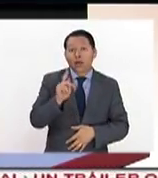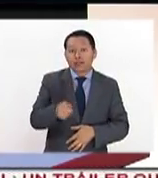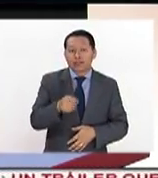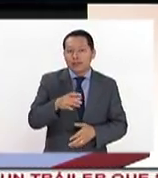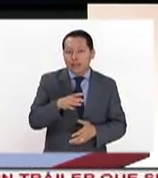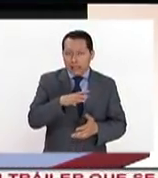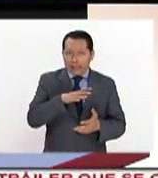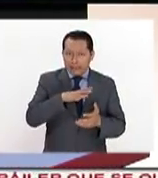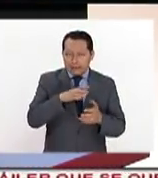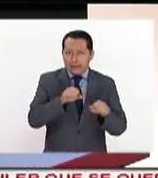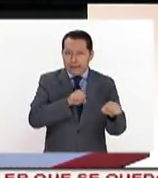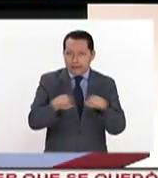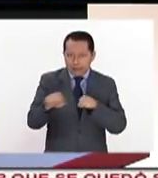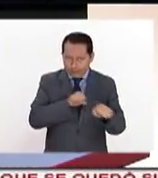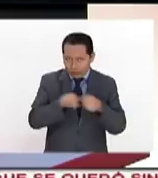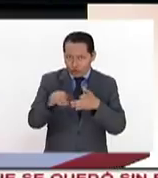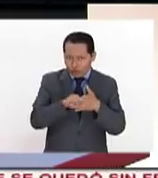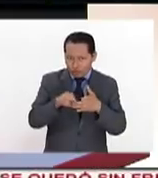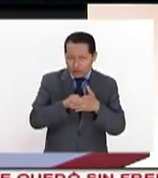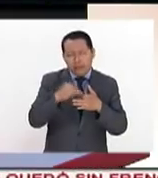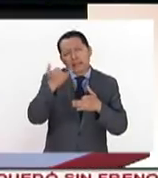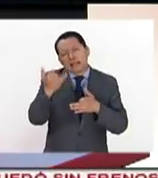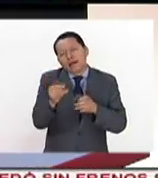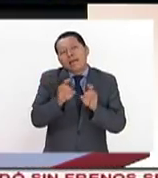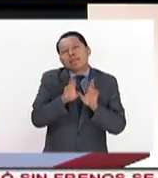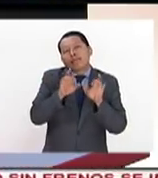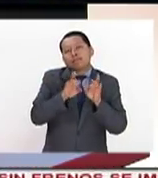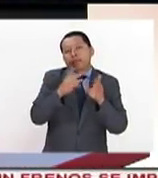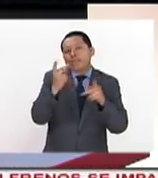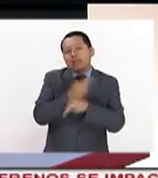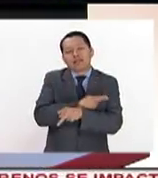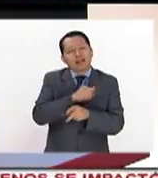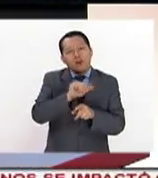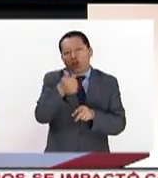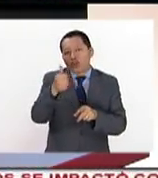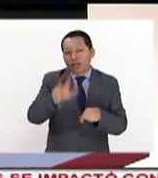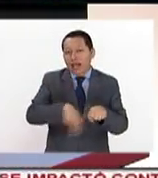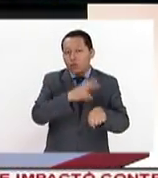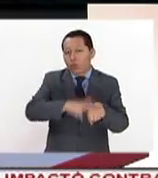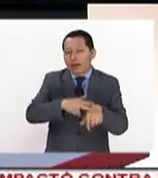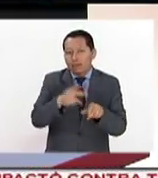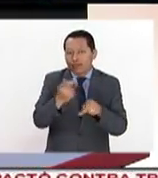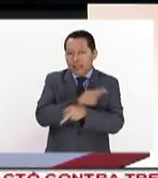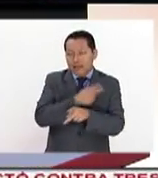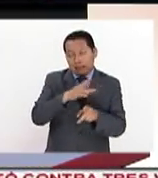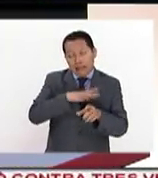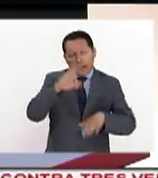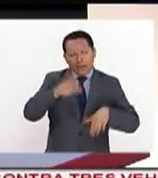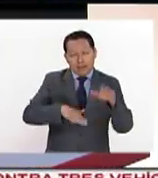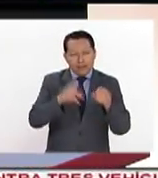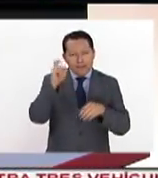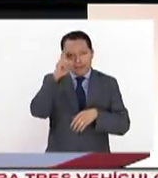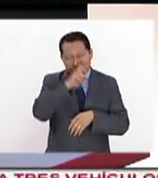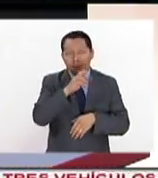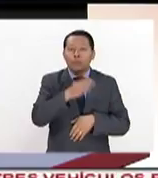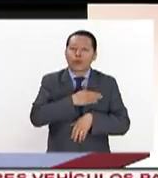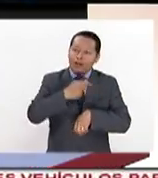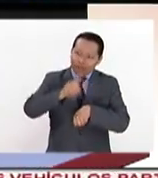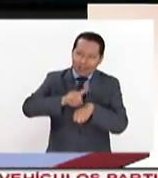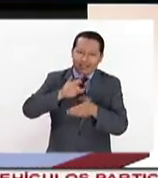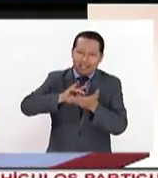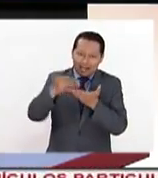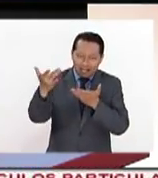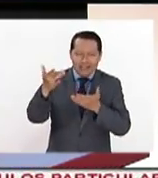cuestión de terremotos, sino también de otros hechos naturales que nos han pegado fuertemente. Muy buenos días, gracias por